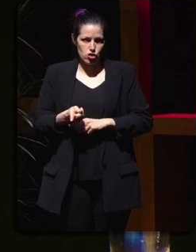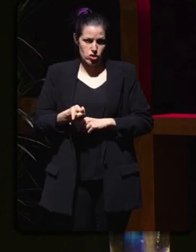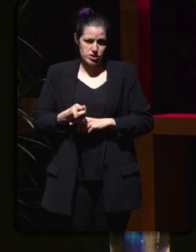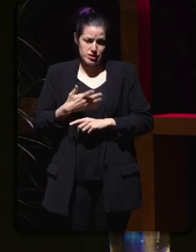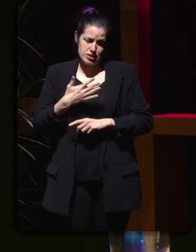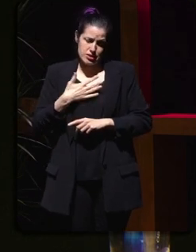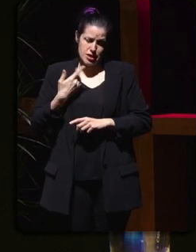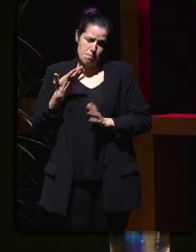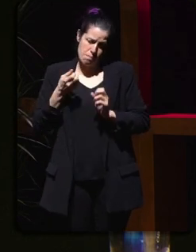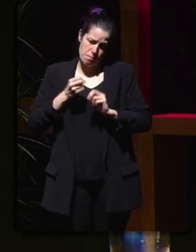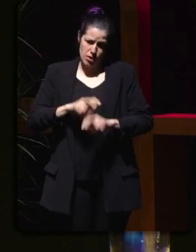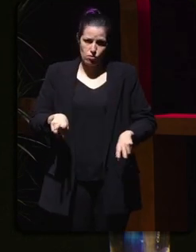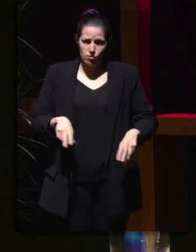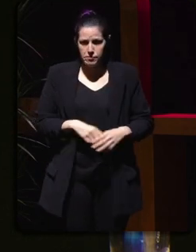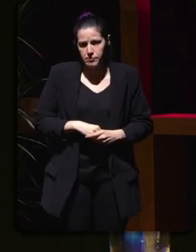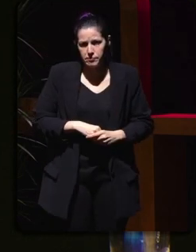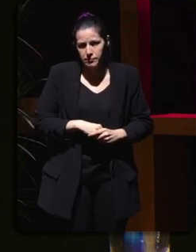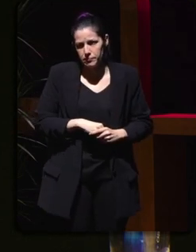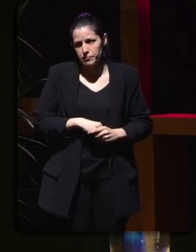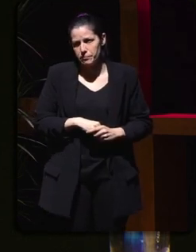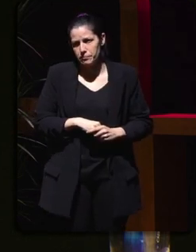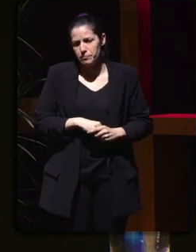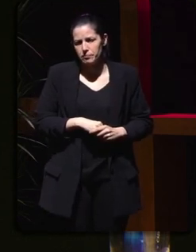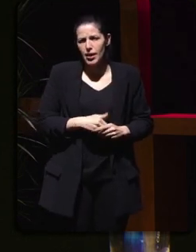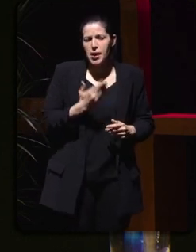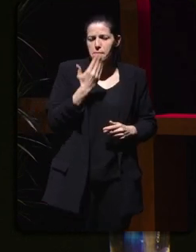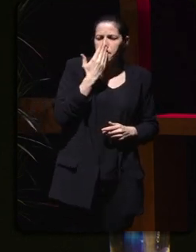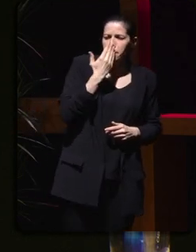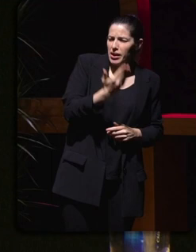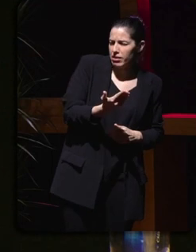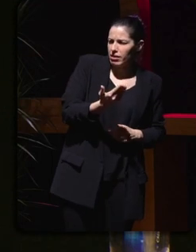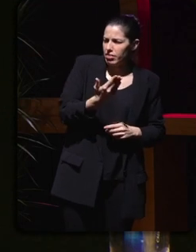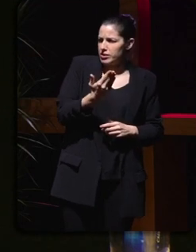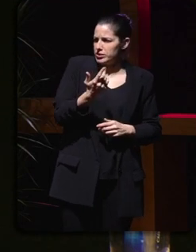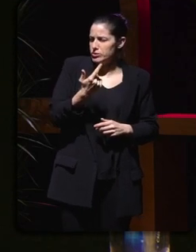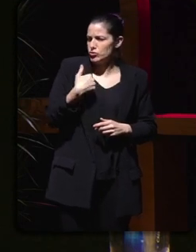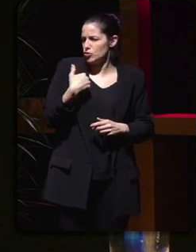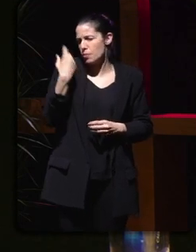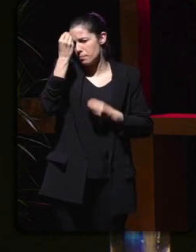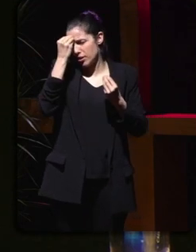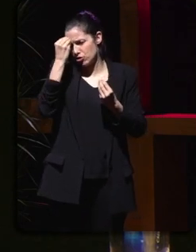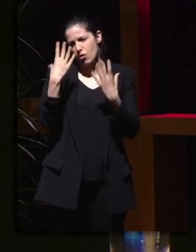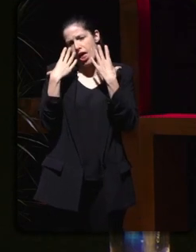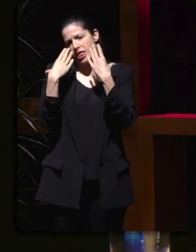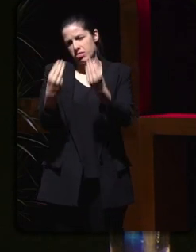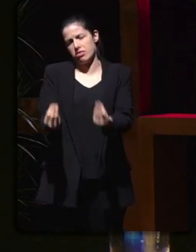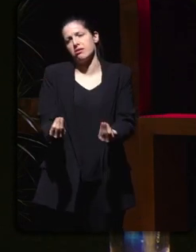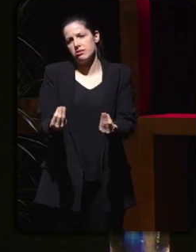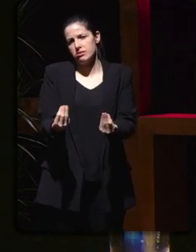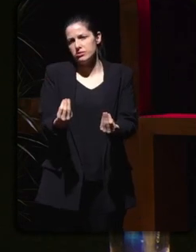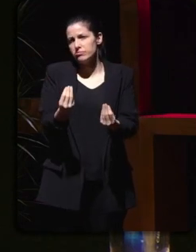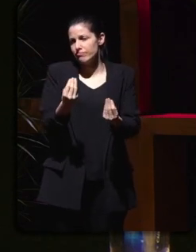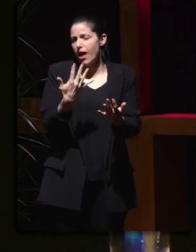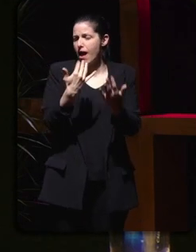peor las medias verdades son que es incomprensibles yo creo que me habéis entendido que hay ideología